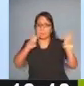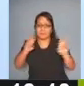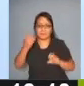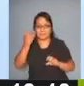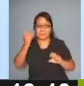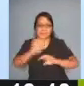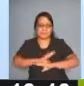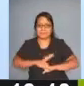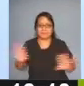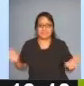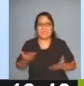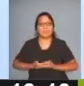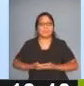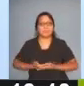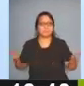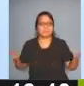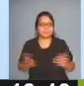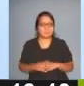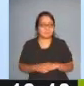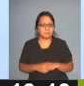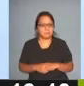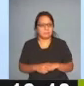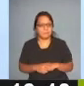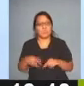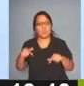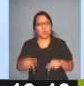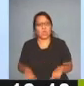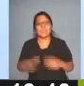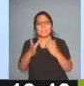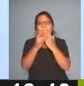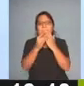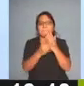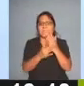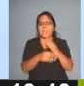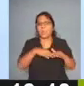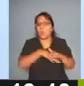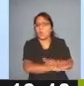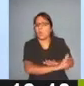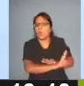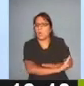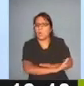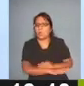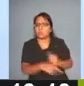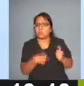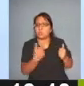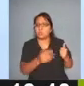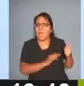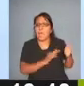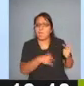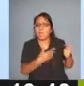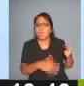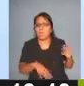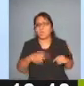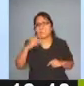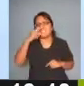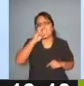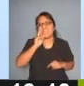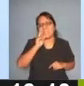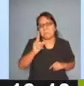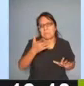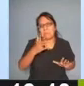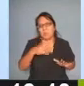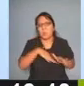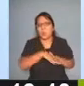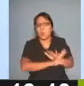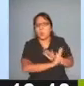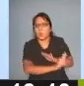salieron en la información y que tienen que ver con expedientes cajoneados, 7.000 o un número importante,